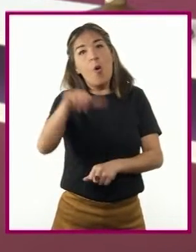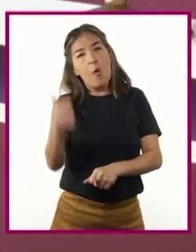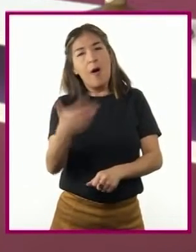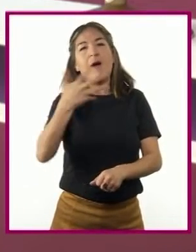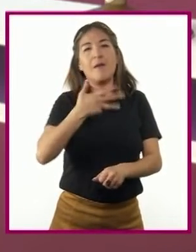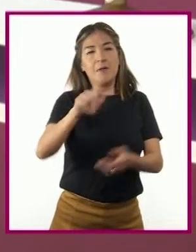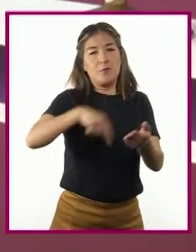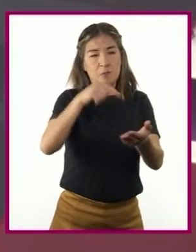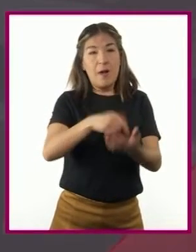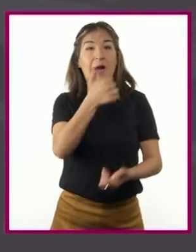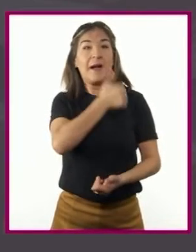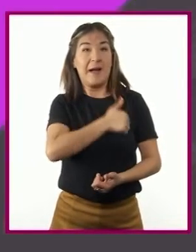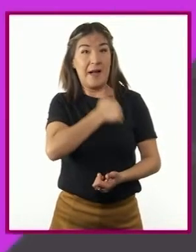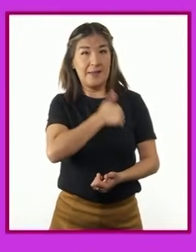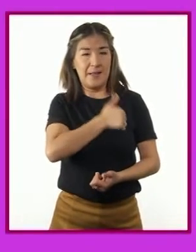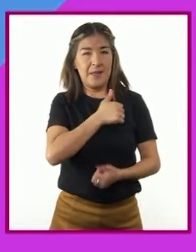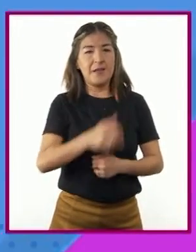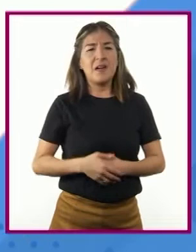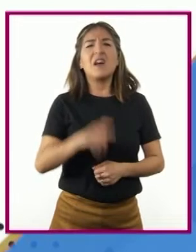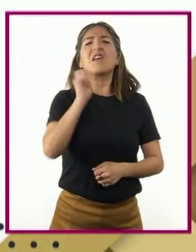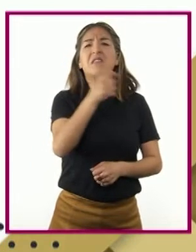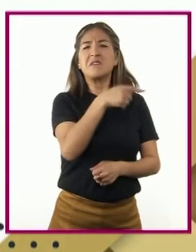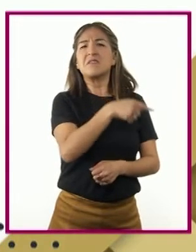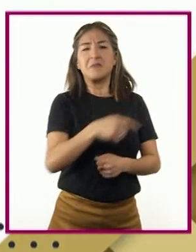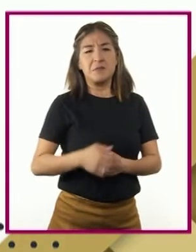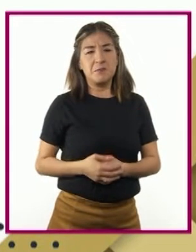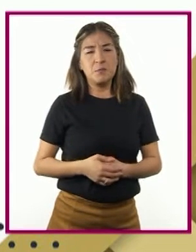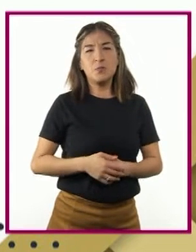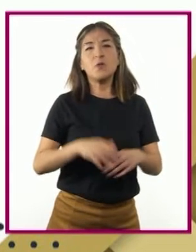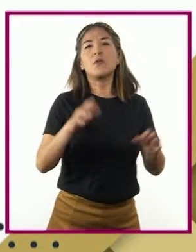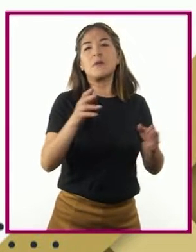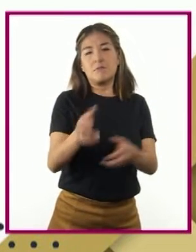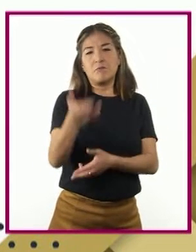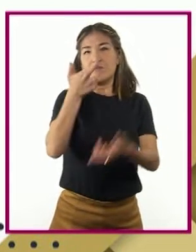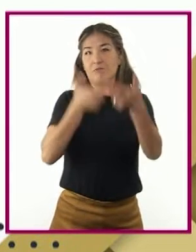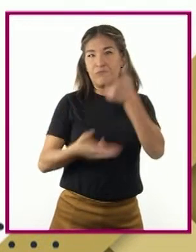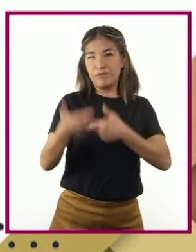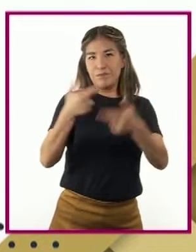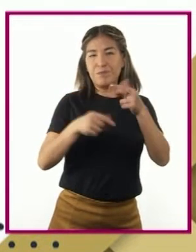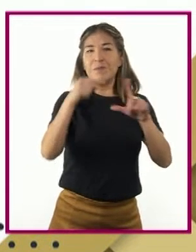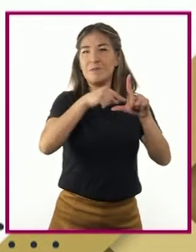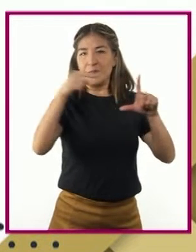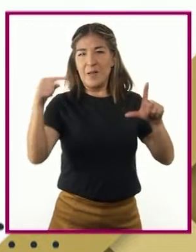naciones como Canadá, en donde apreciamos una gráfica regresiva,